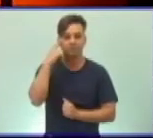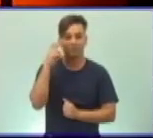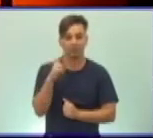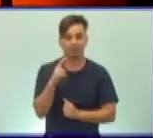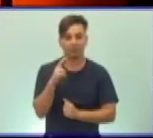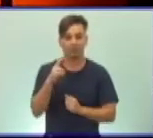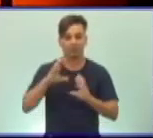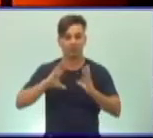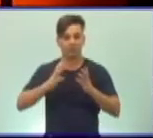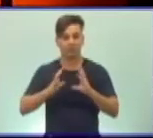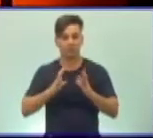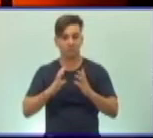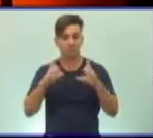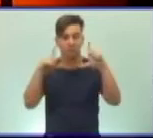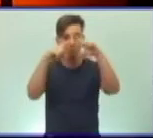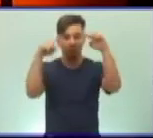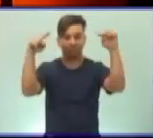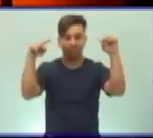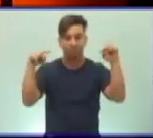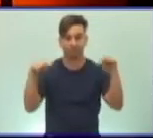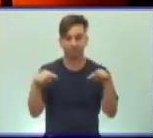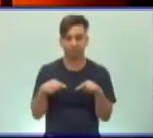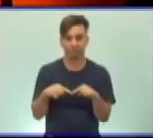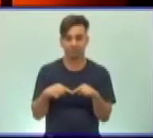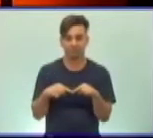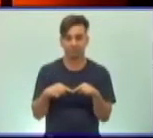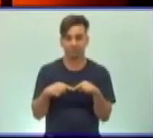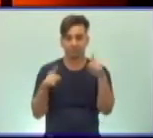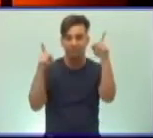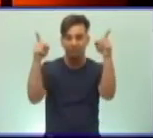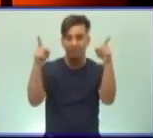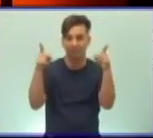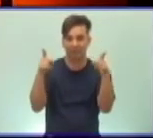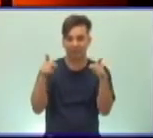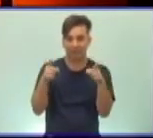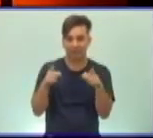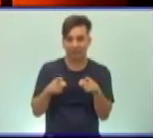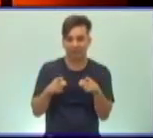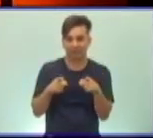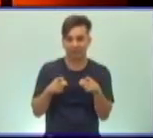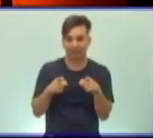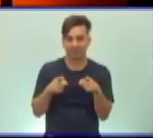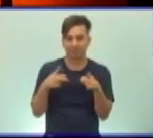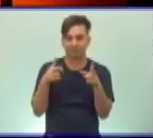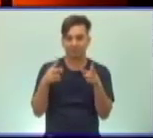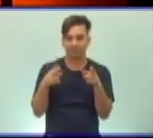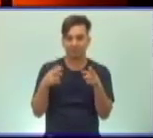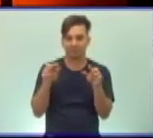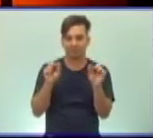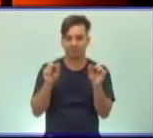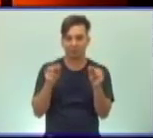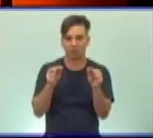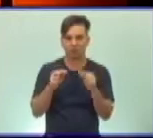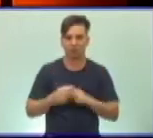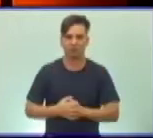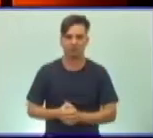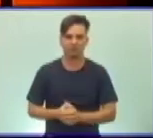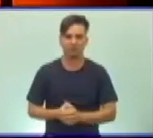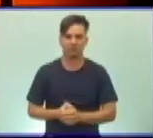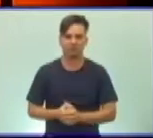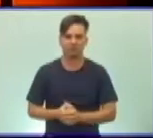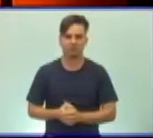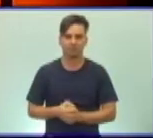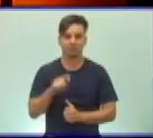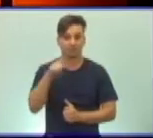común que son cortadas por rectas paralelas. Sí, que tiene tres partes. ¿Te acuerdas bien? Eso lo